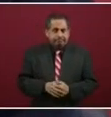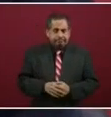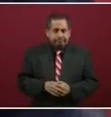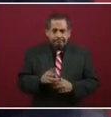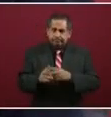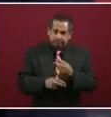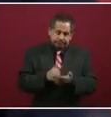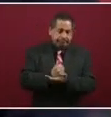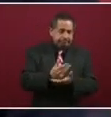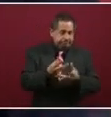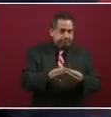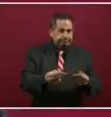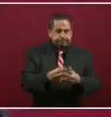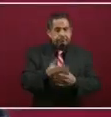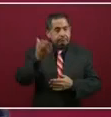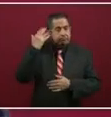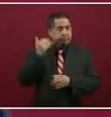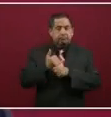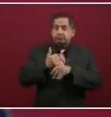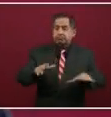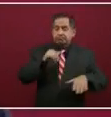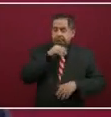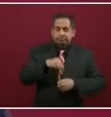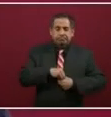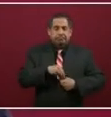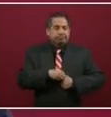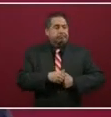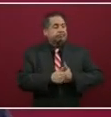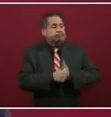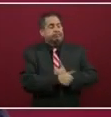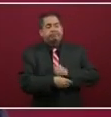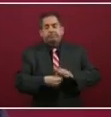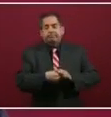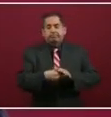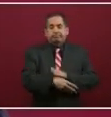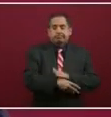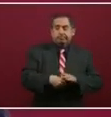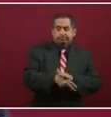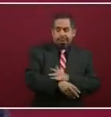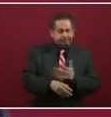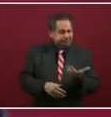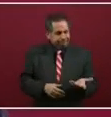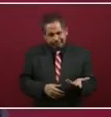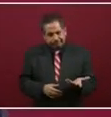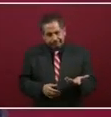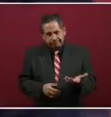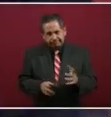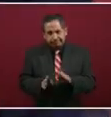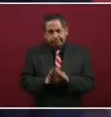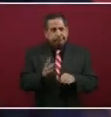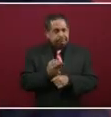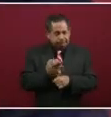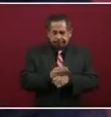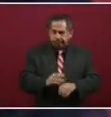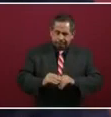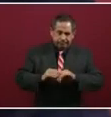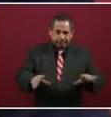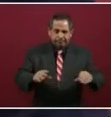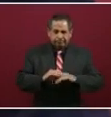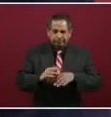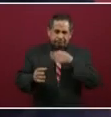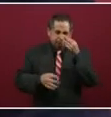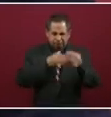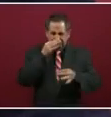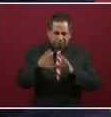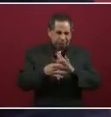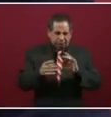Información que no se daba, que se ocultaba, pues que la demos a